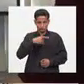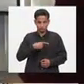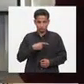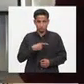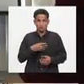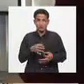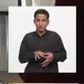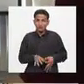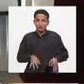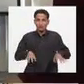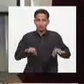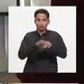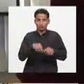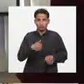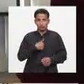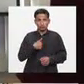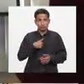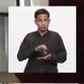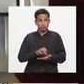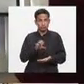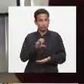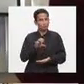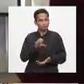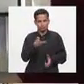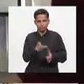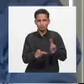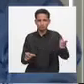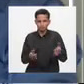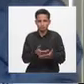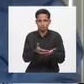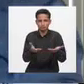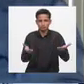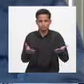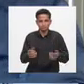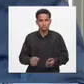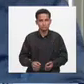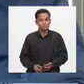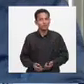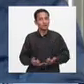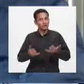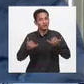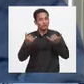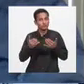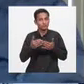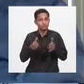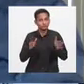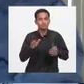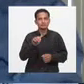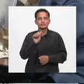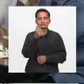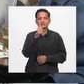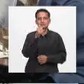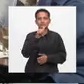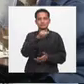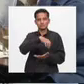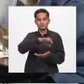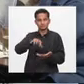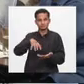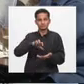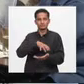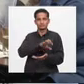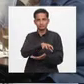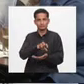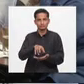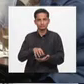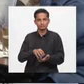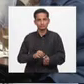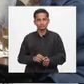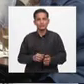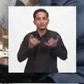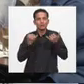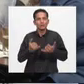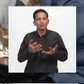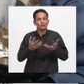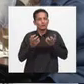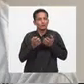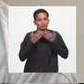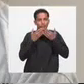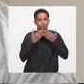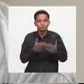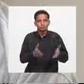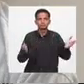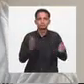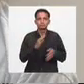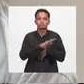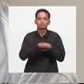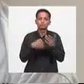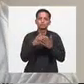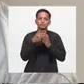no solamente para nuestro colegio sino para los demás colegios la campaña ha sido lanzada en 10 provincias del país la misma que hace un llamado a